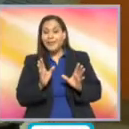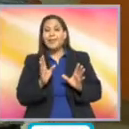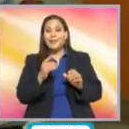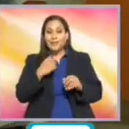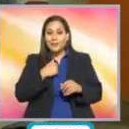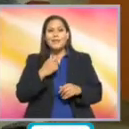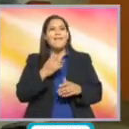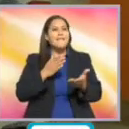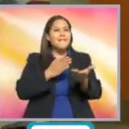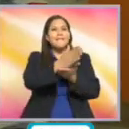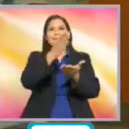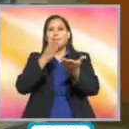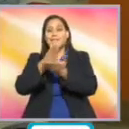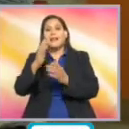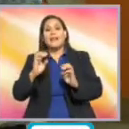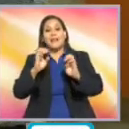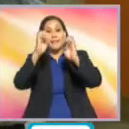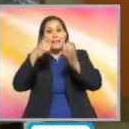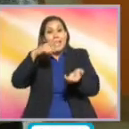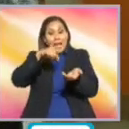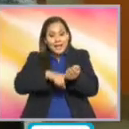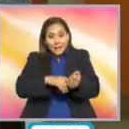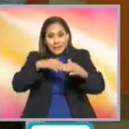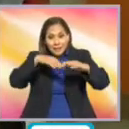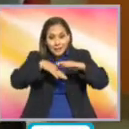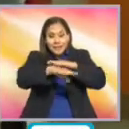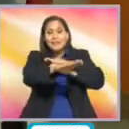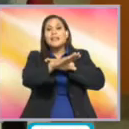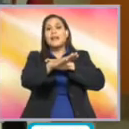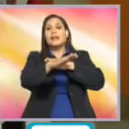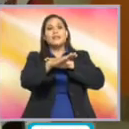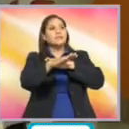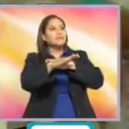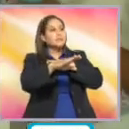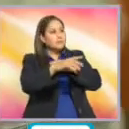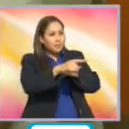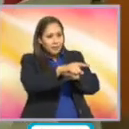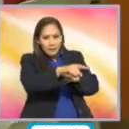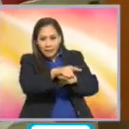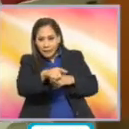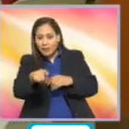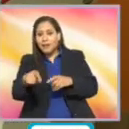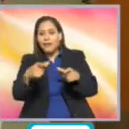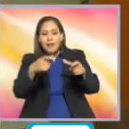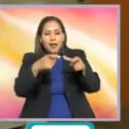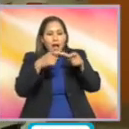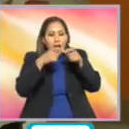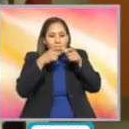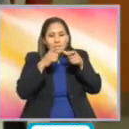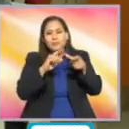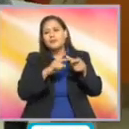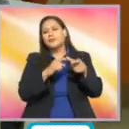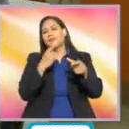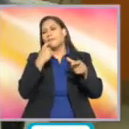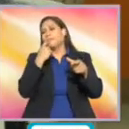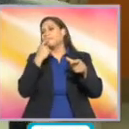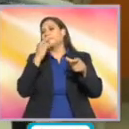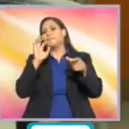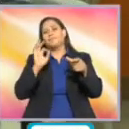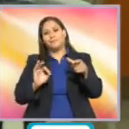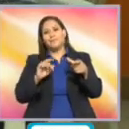uno entra a los edificios y no descubre hasta unas tostadas muy célebres.